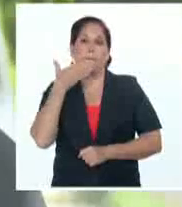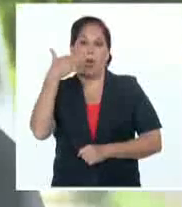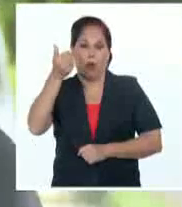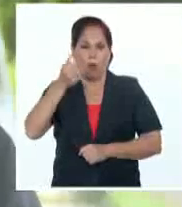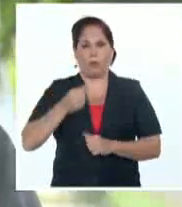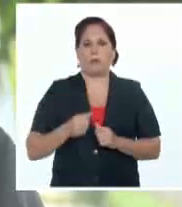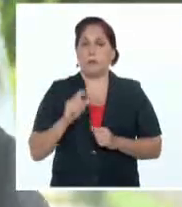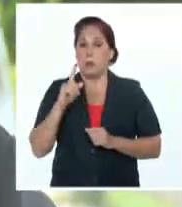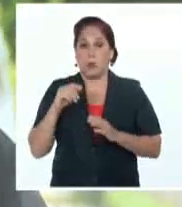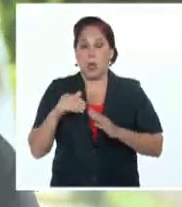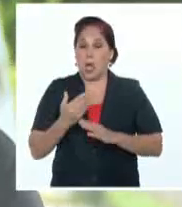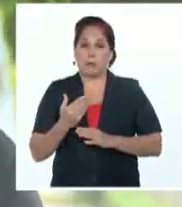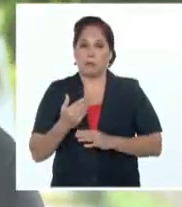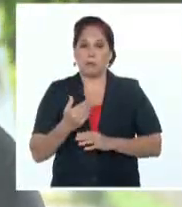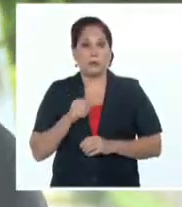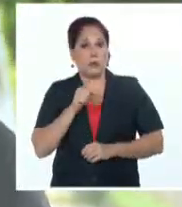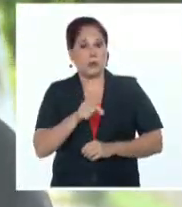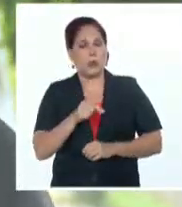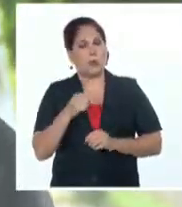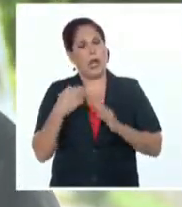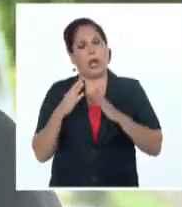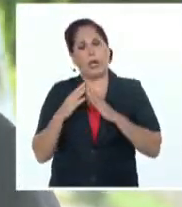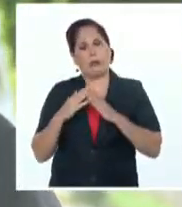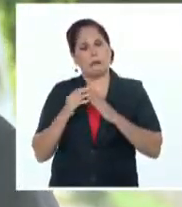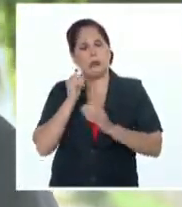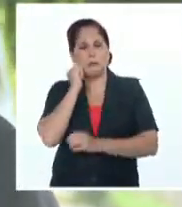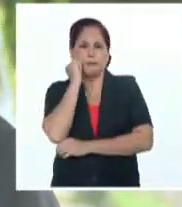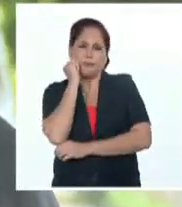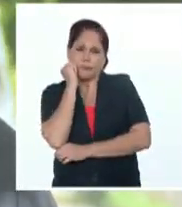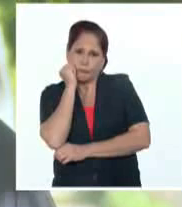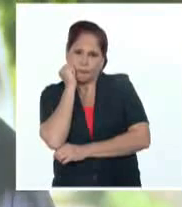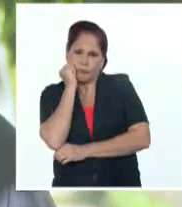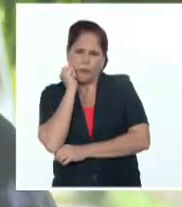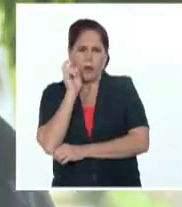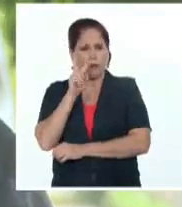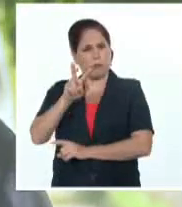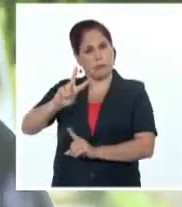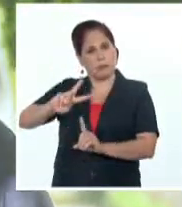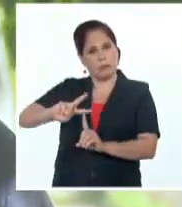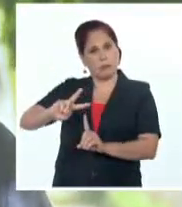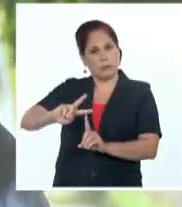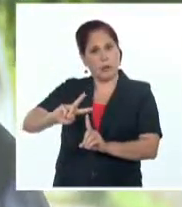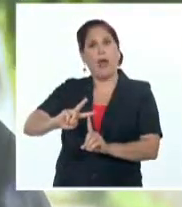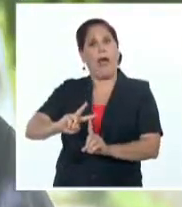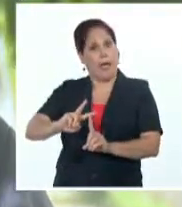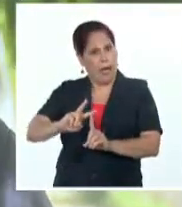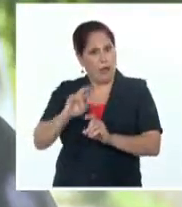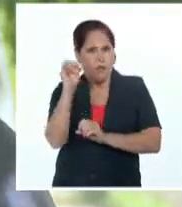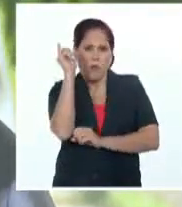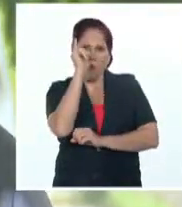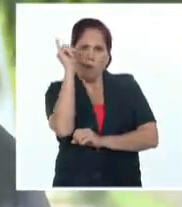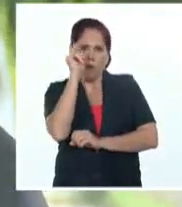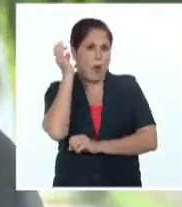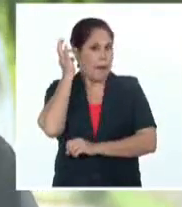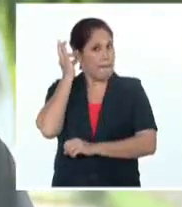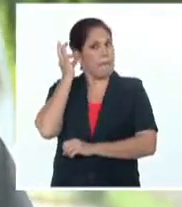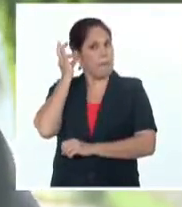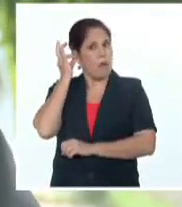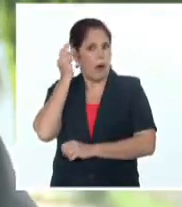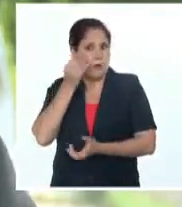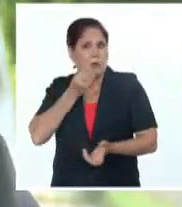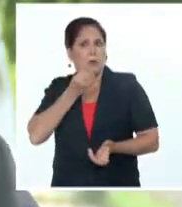Un día me encuentro en la casa y veo en la televisión un reportaje de una compañera